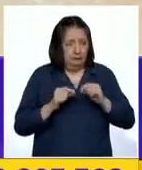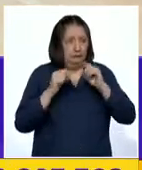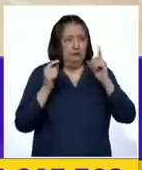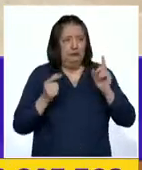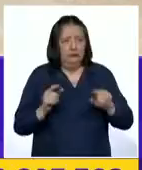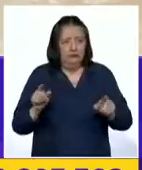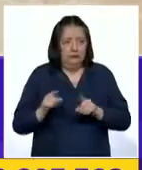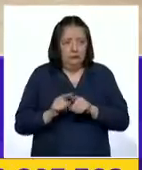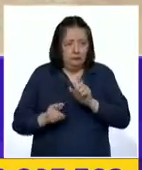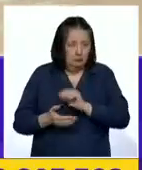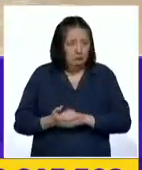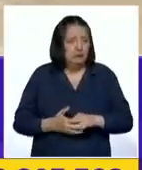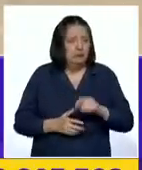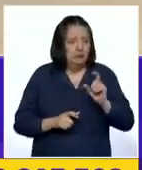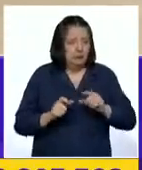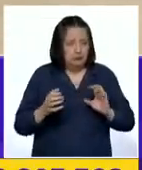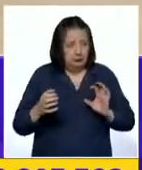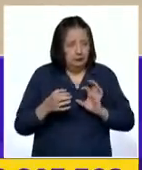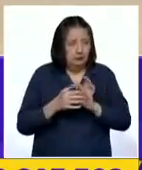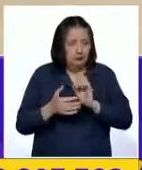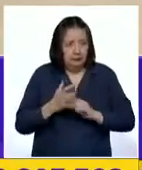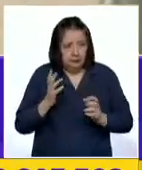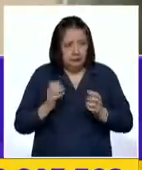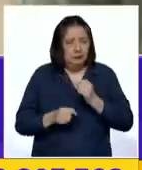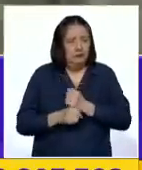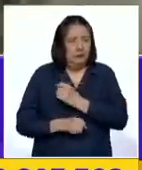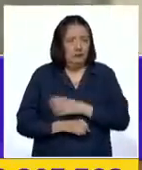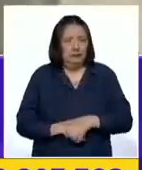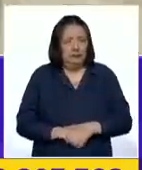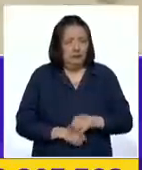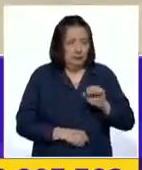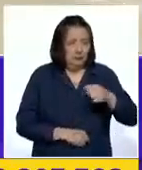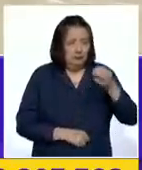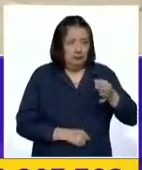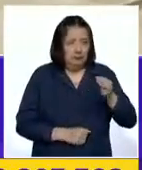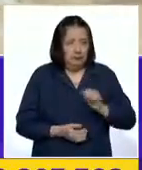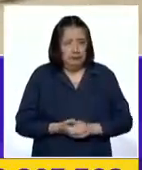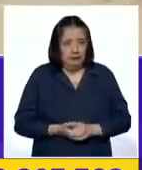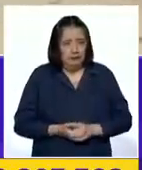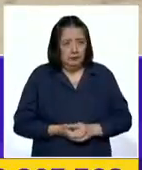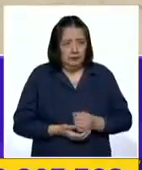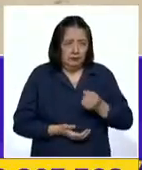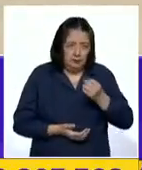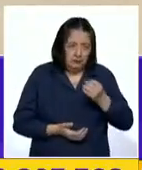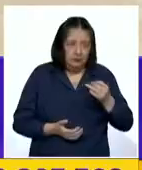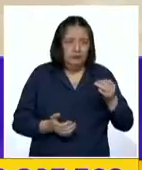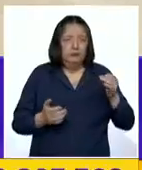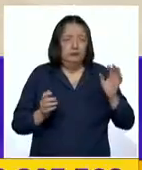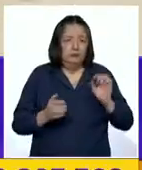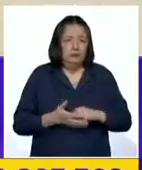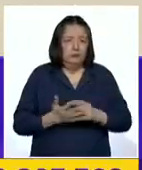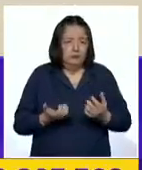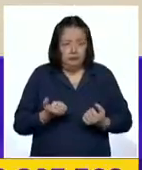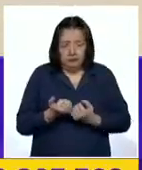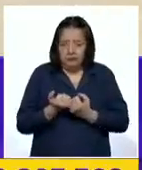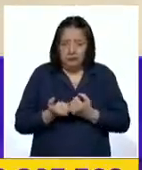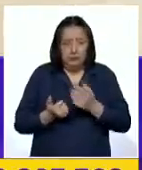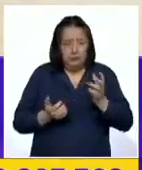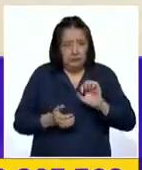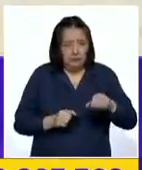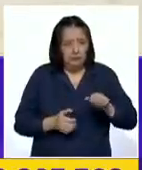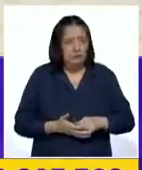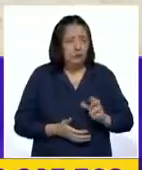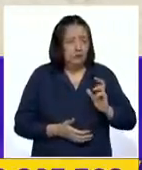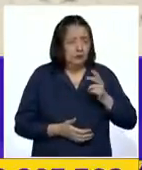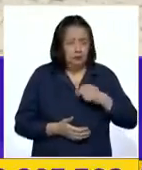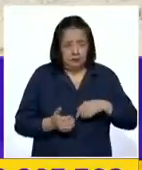igual como los vecinos que se han sumado a brindar los esfuerzos, ¿no? Sí, así es, amigo, así es. Con algo, así que ya no, con un granito de arena, como se dice, no apoyar acá a